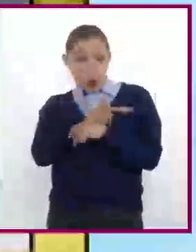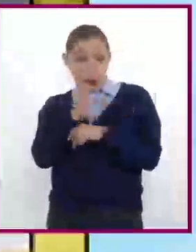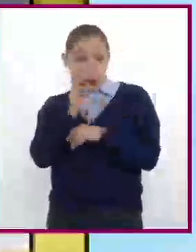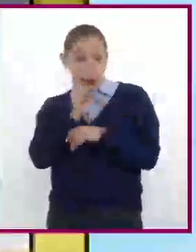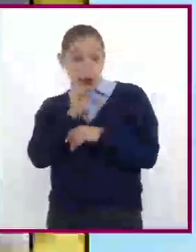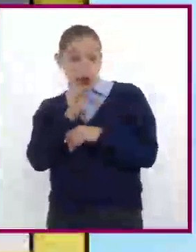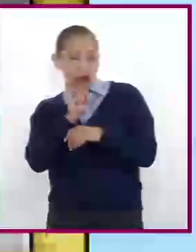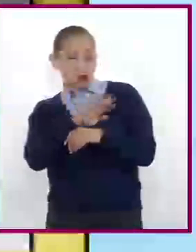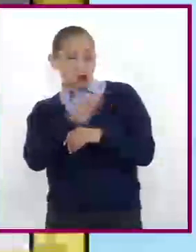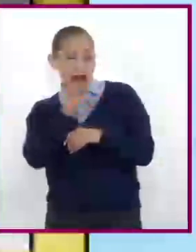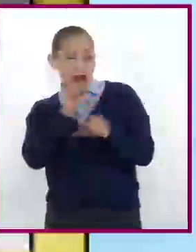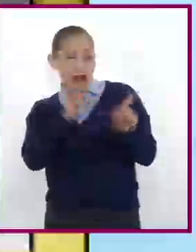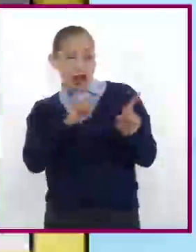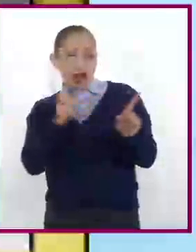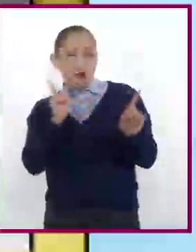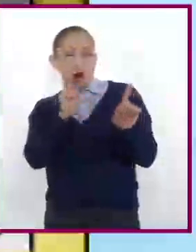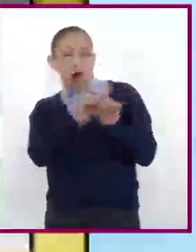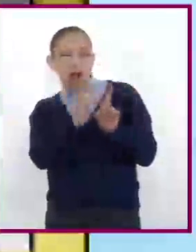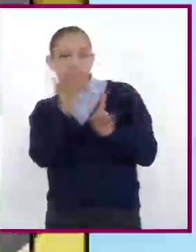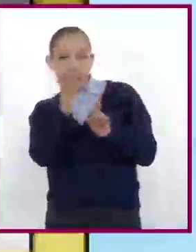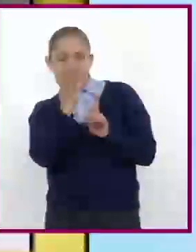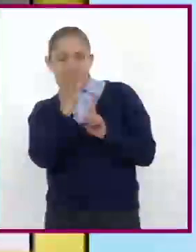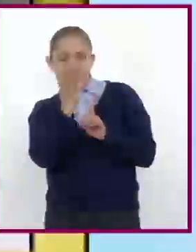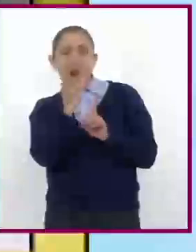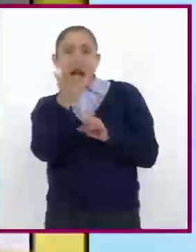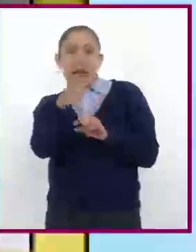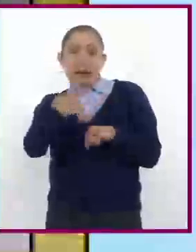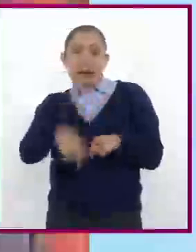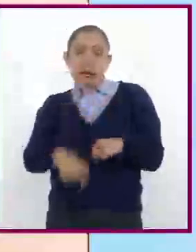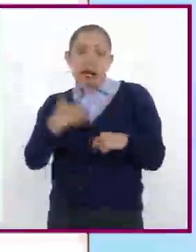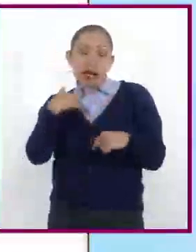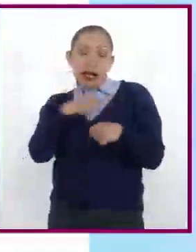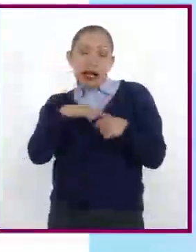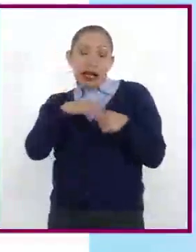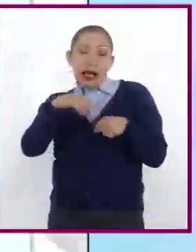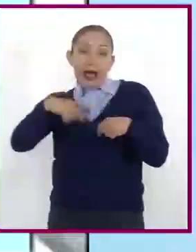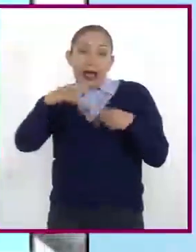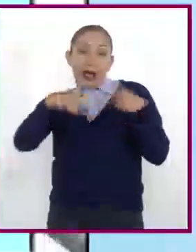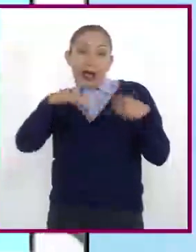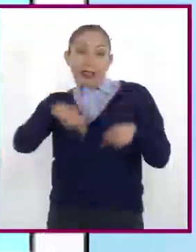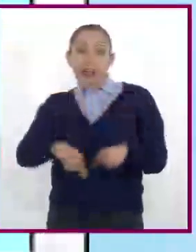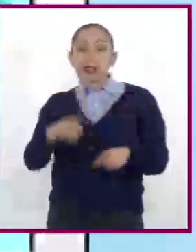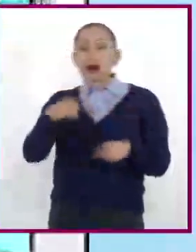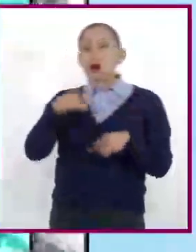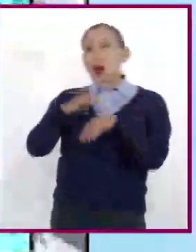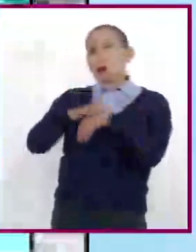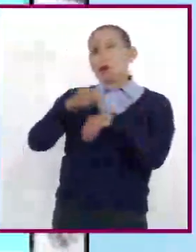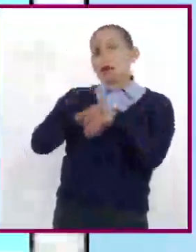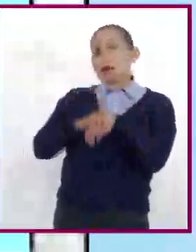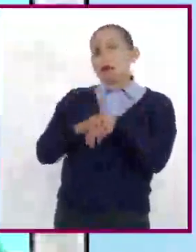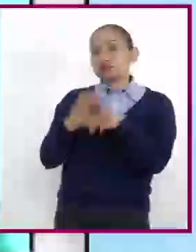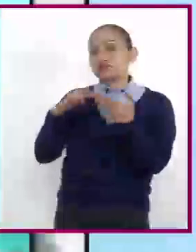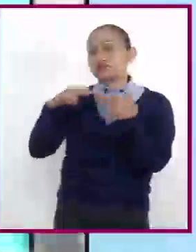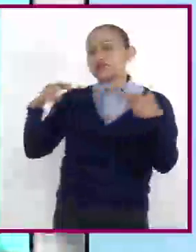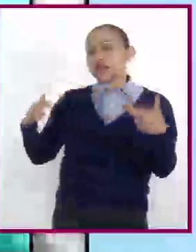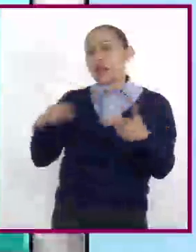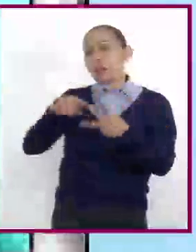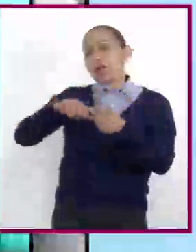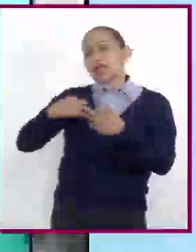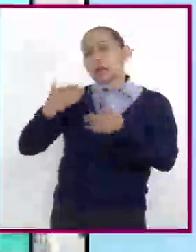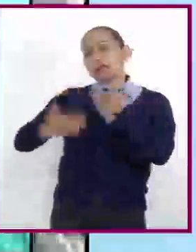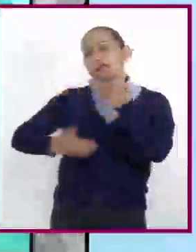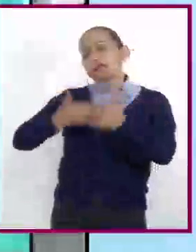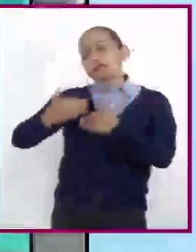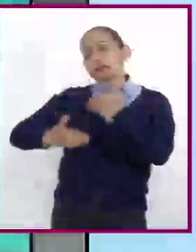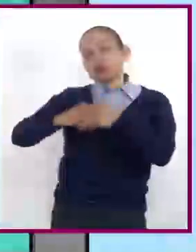la soltera, puede alumbrar con el espejito. Así es el enamoramiento allá. Como amigos, después la relación avanza y no,